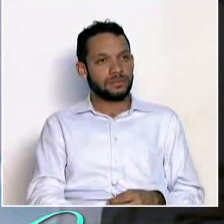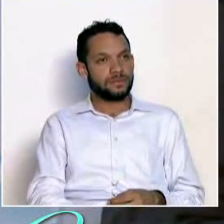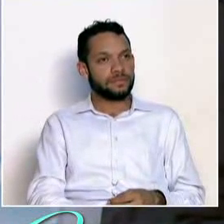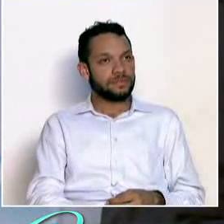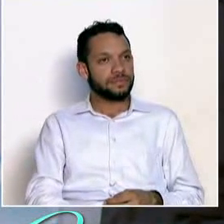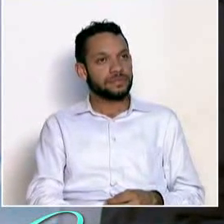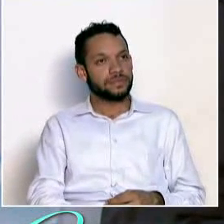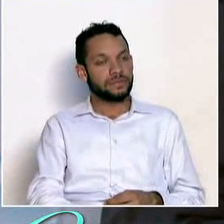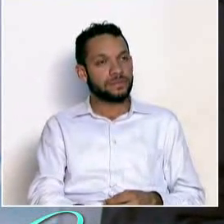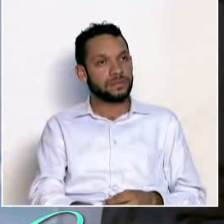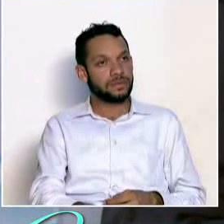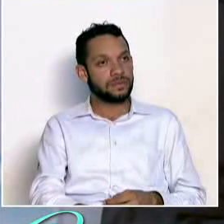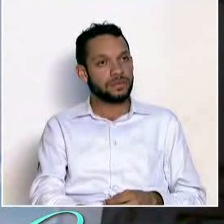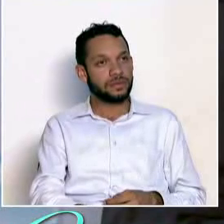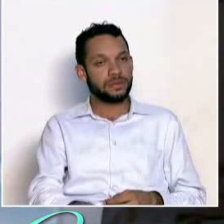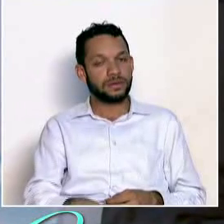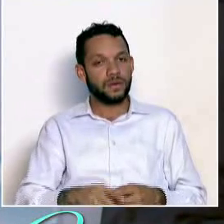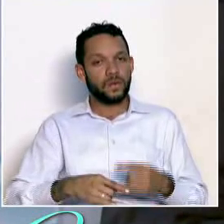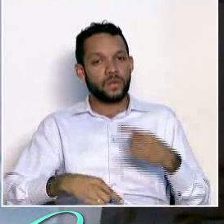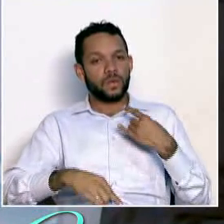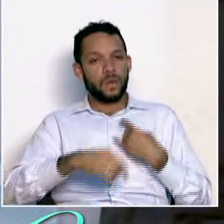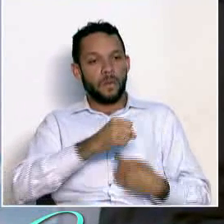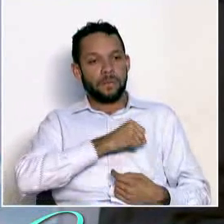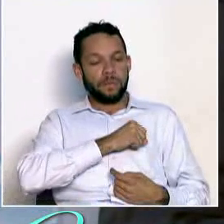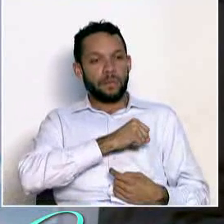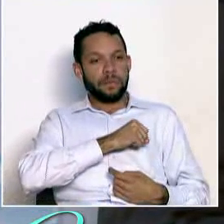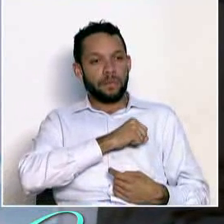Escucho la circulación de mi madre.